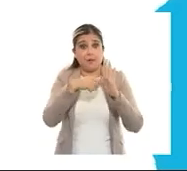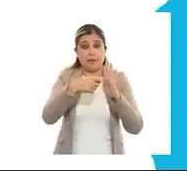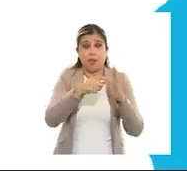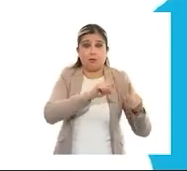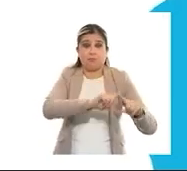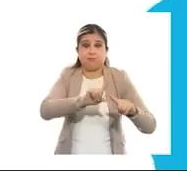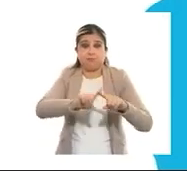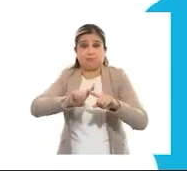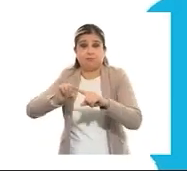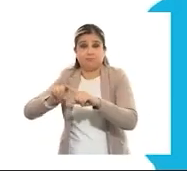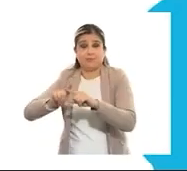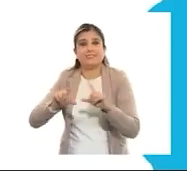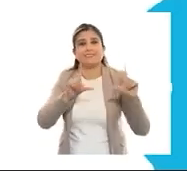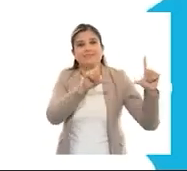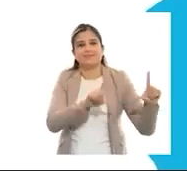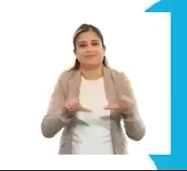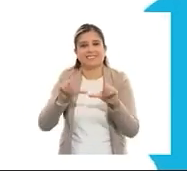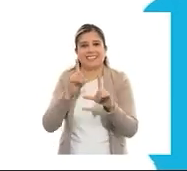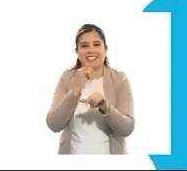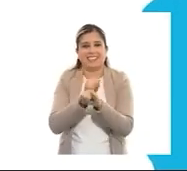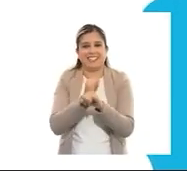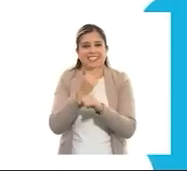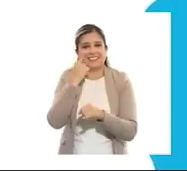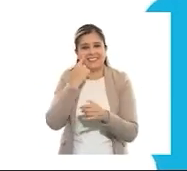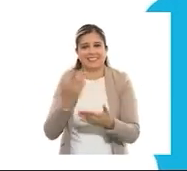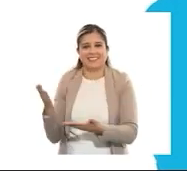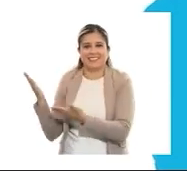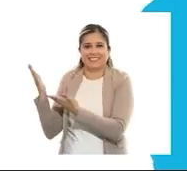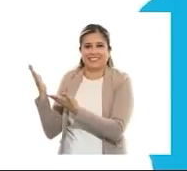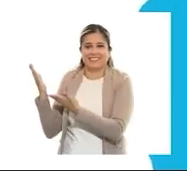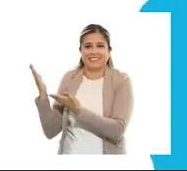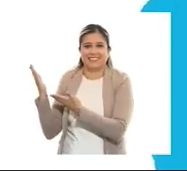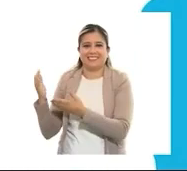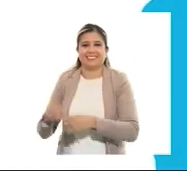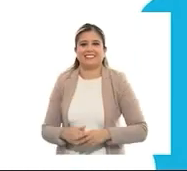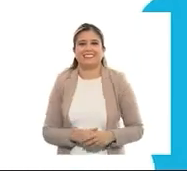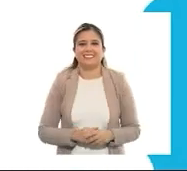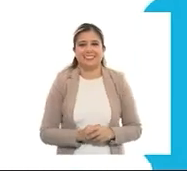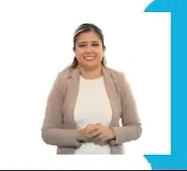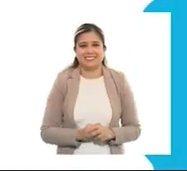siguiente liga: aprendeencasa.cep.gob.mx.